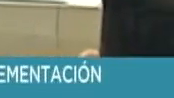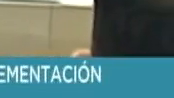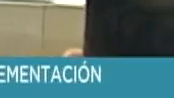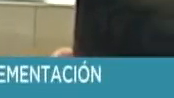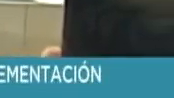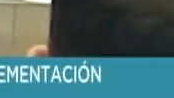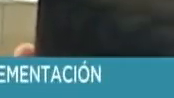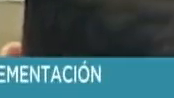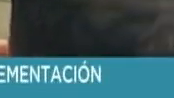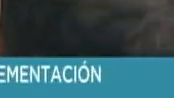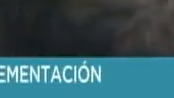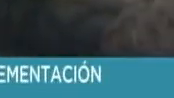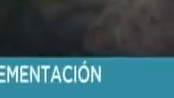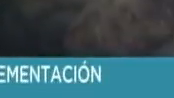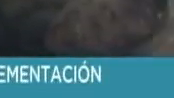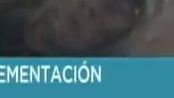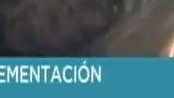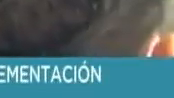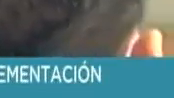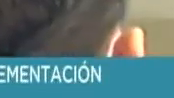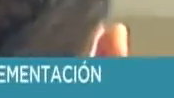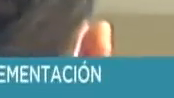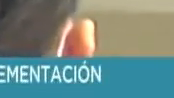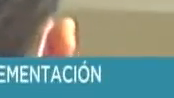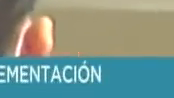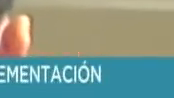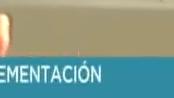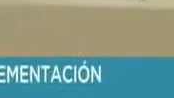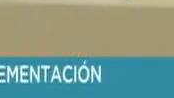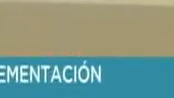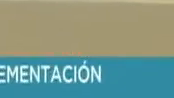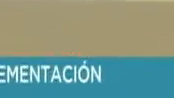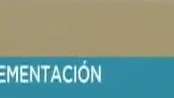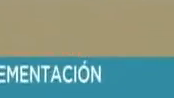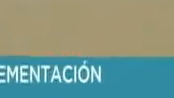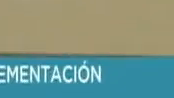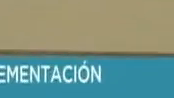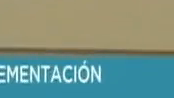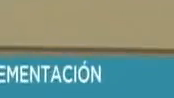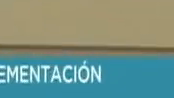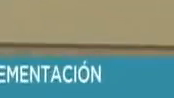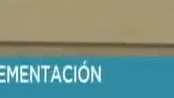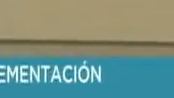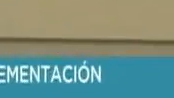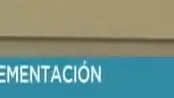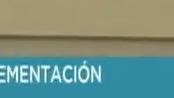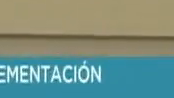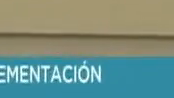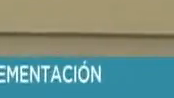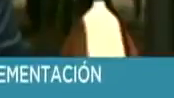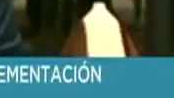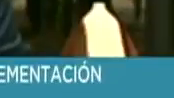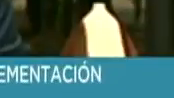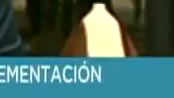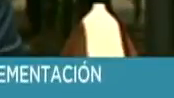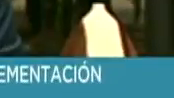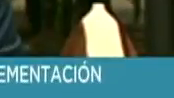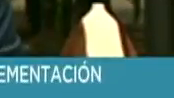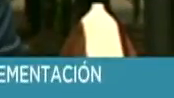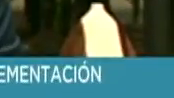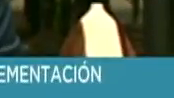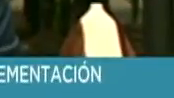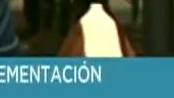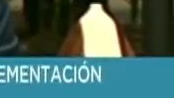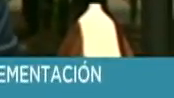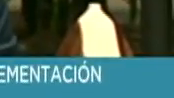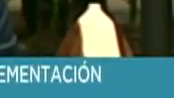PDV Caribe, Rander Peña, y el secretario de Petrocaribe también, Raúl Licaus. Importante